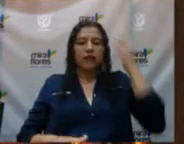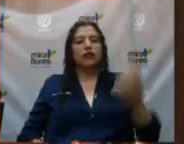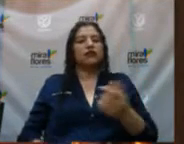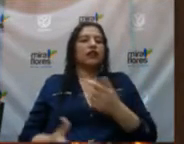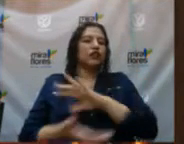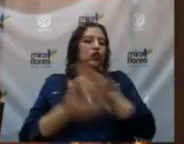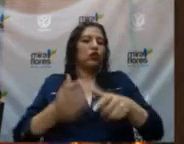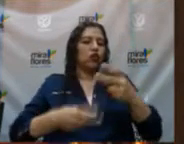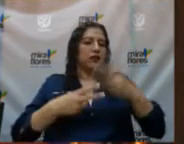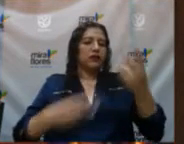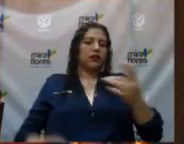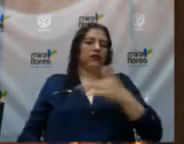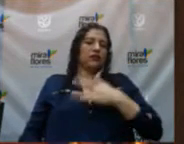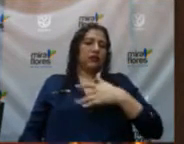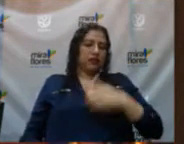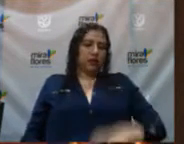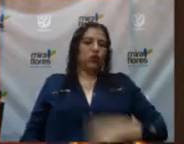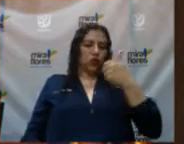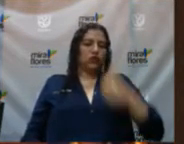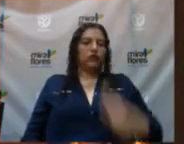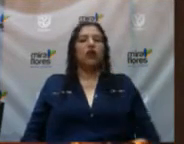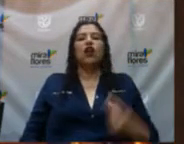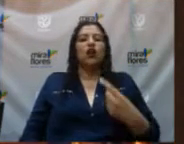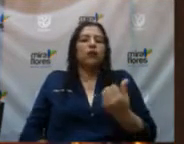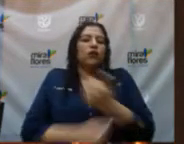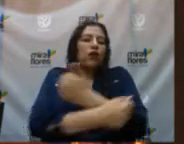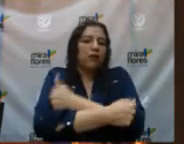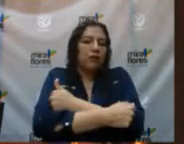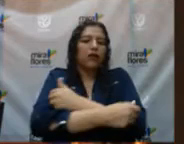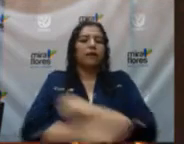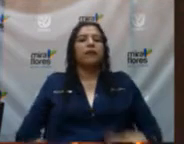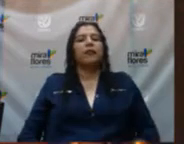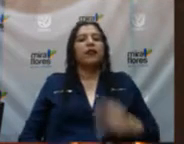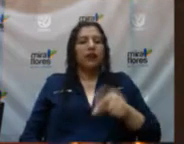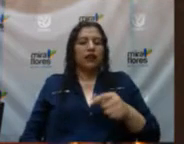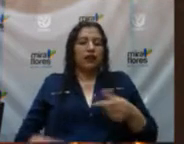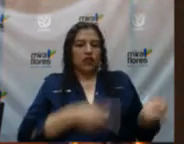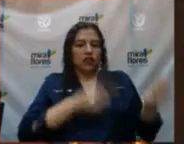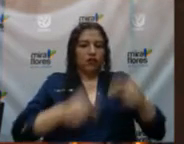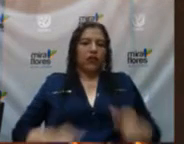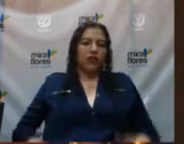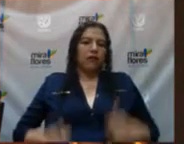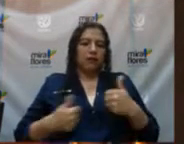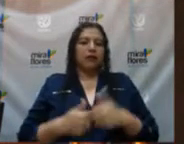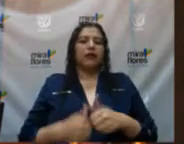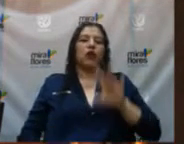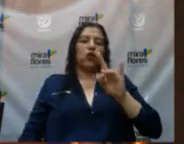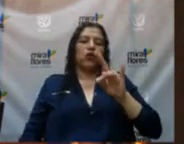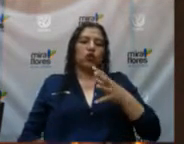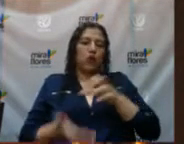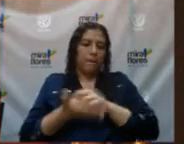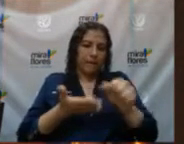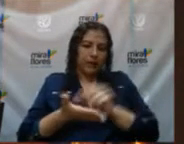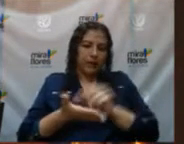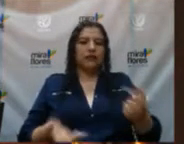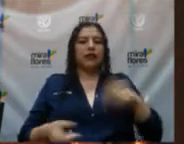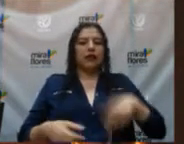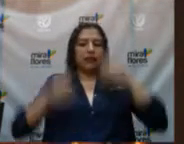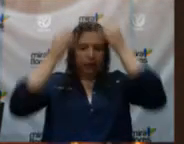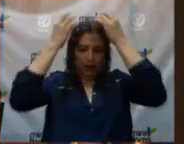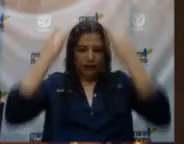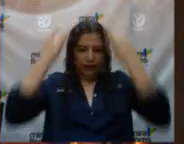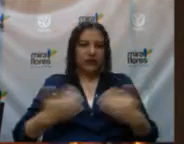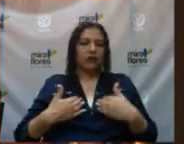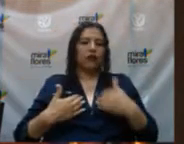miraflorino. ¿Cómo no querer a Miraflores? Aquí vine a vivir a los 8 meses de nacida, aquí me casé, aquí tuve a mis 3 hijas,